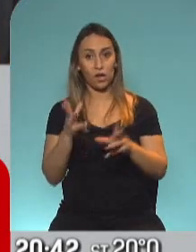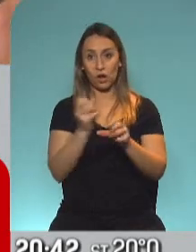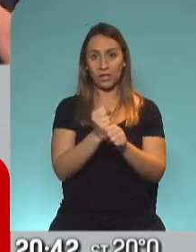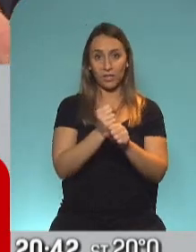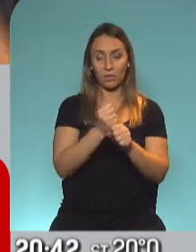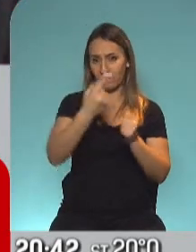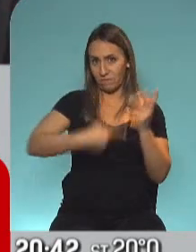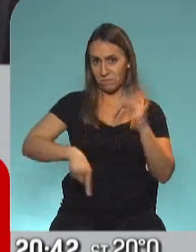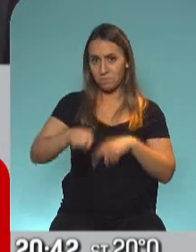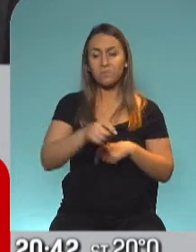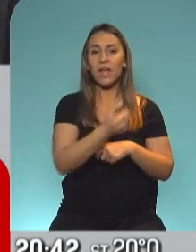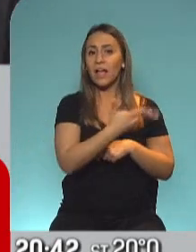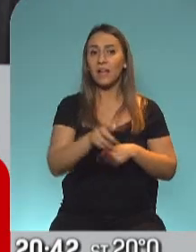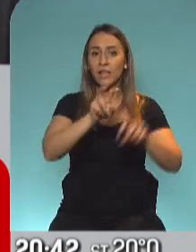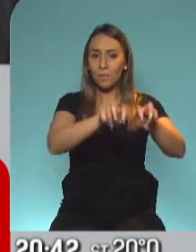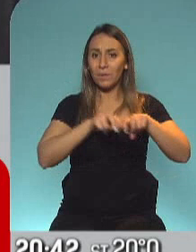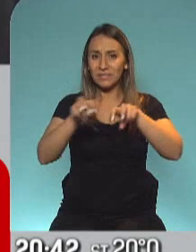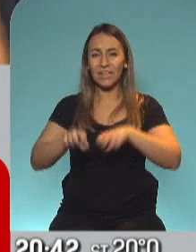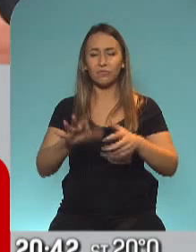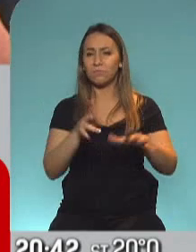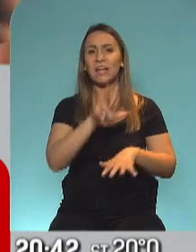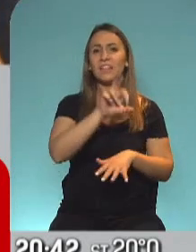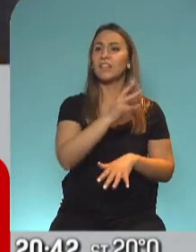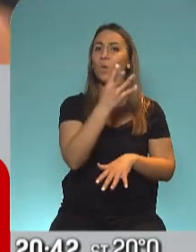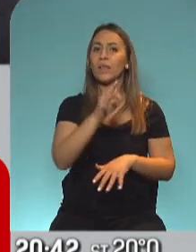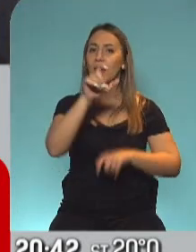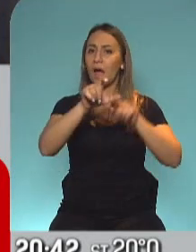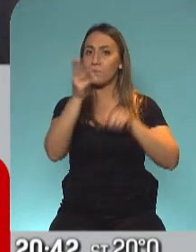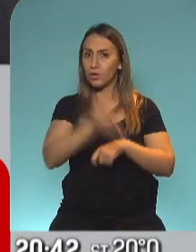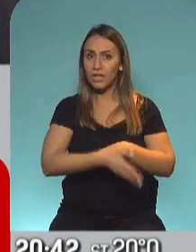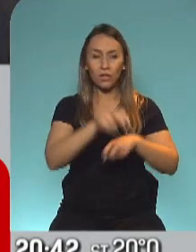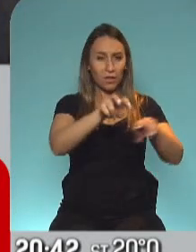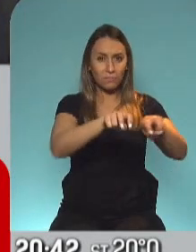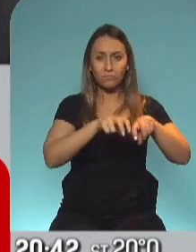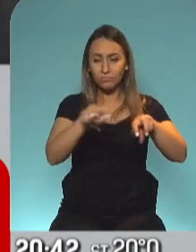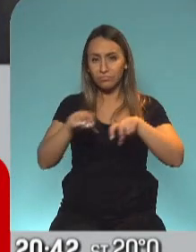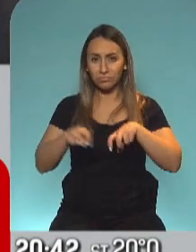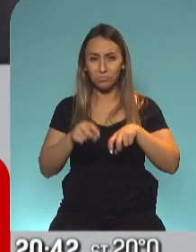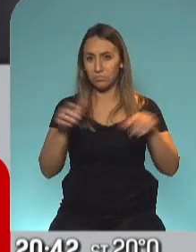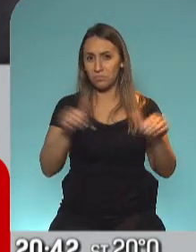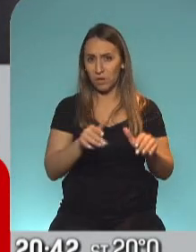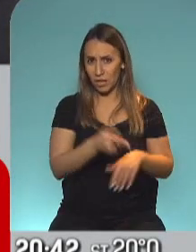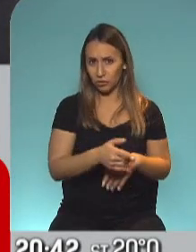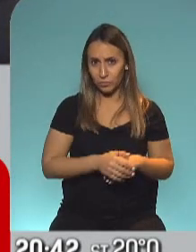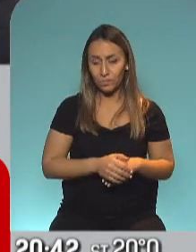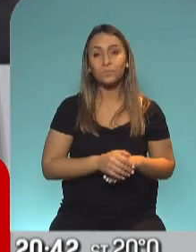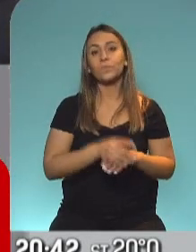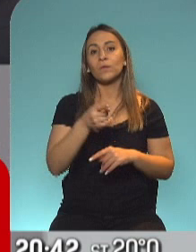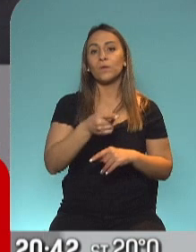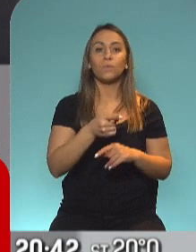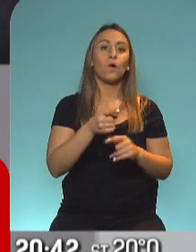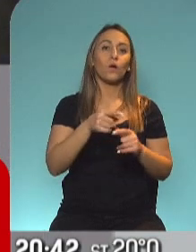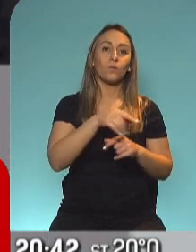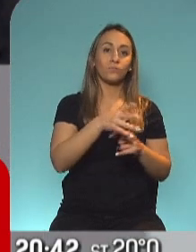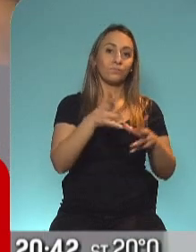de pasajeros está en el orden del 30-40% de la ocupación. El problema del transporte en todo caso es que transporta personas de un